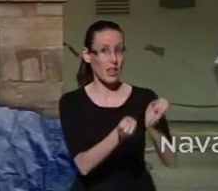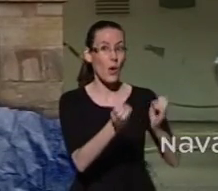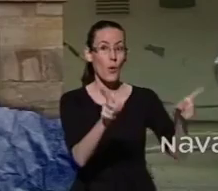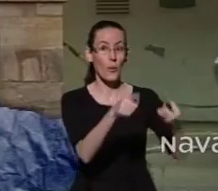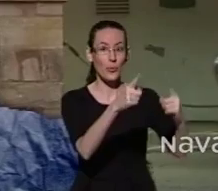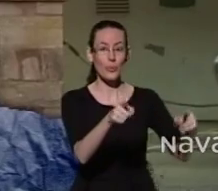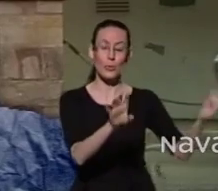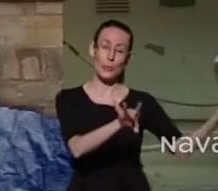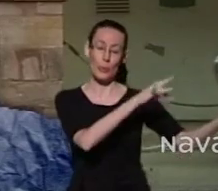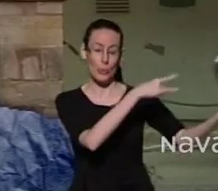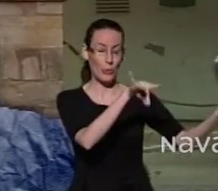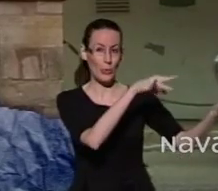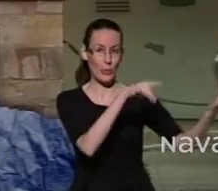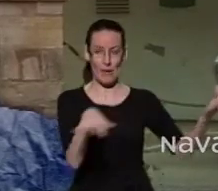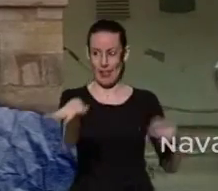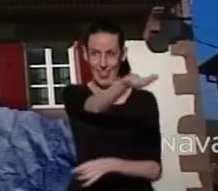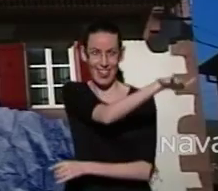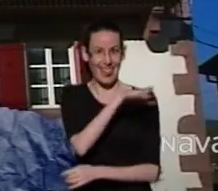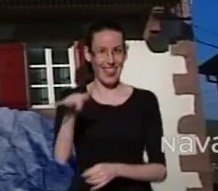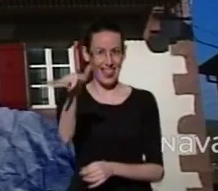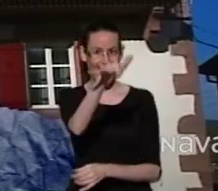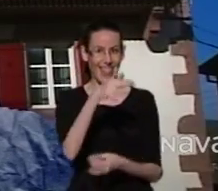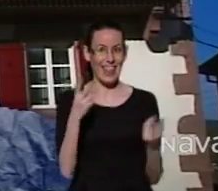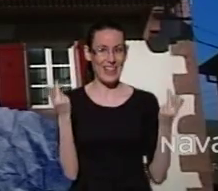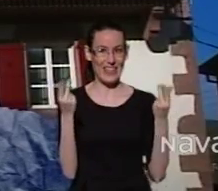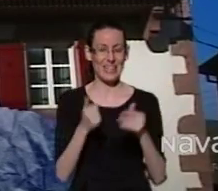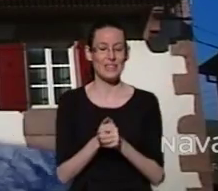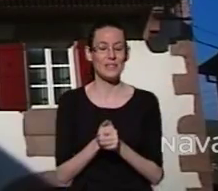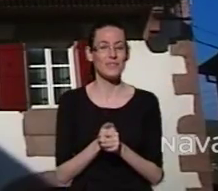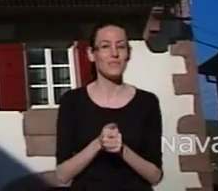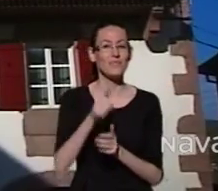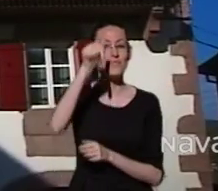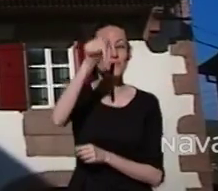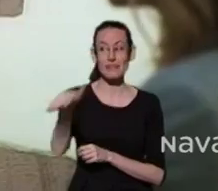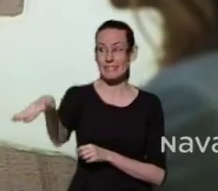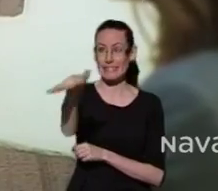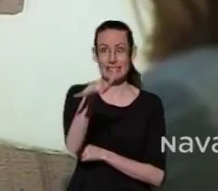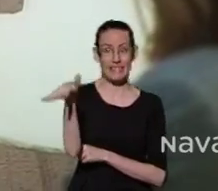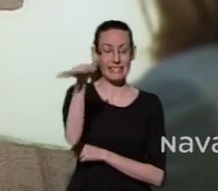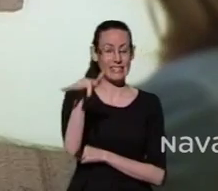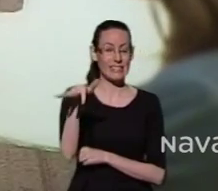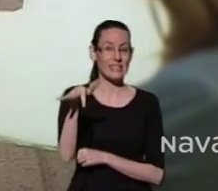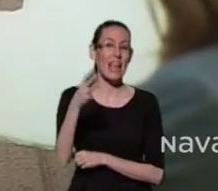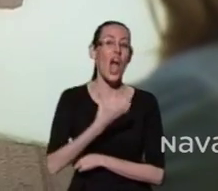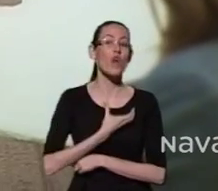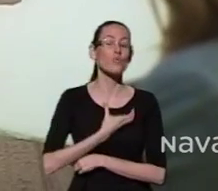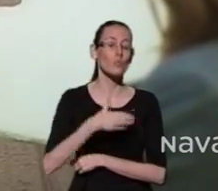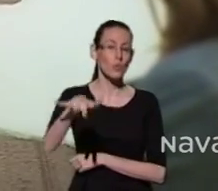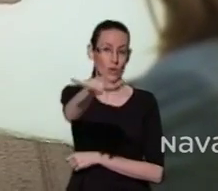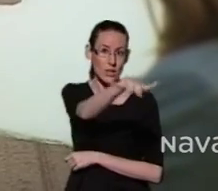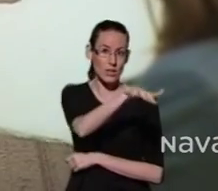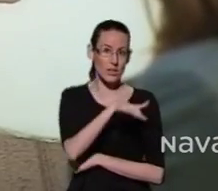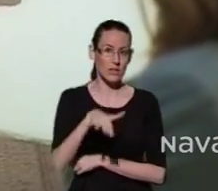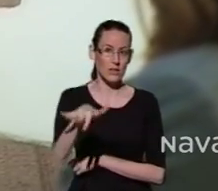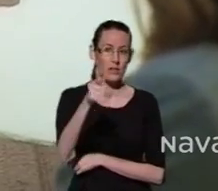bailaba. Esta es la casa consistorial, que es de mediados del siglo XIX, y ya aunque no se ve muy bien, ahí pone que